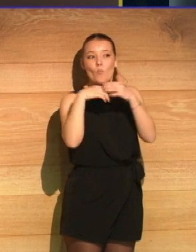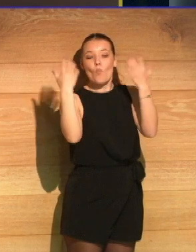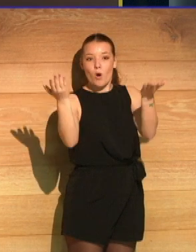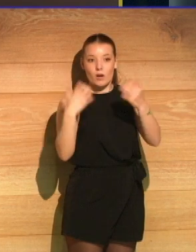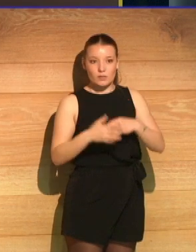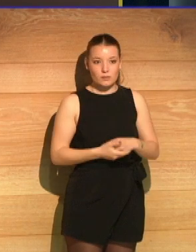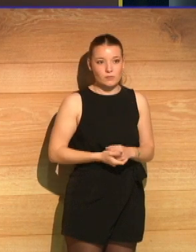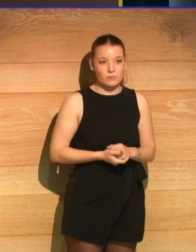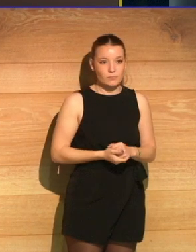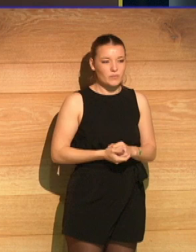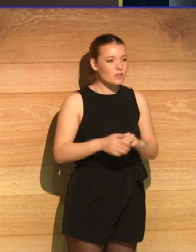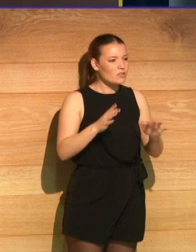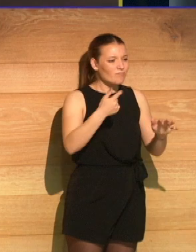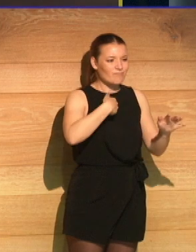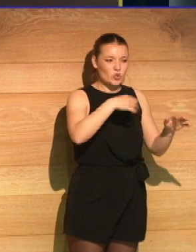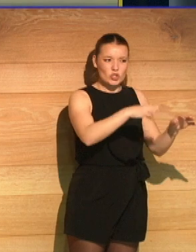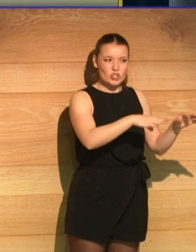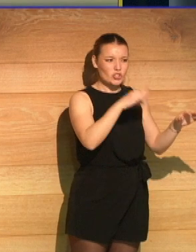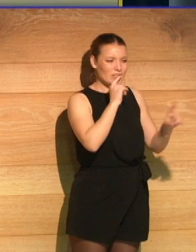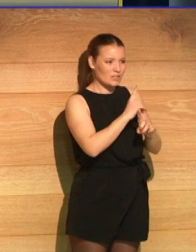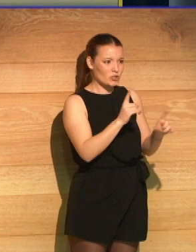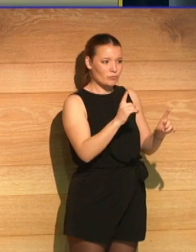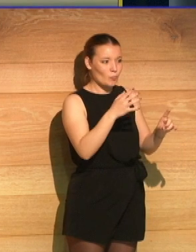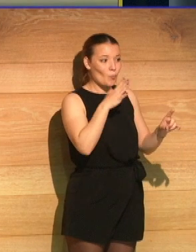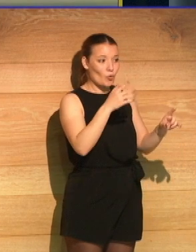¿Cómo así? ¿Cuáles símbolos? No entiendo muy bien porque yo no hablo español.